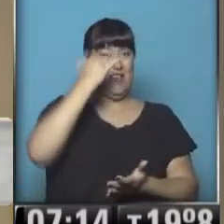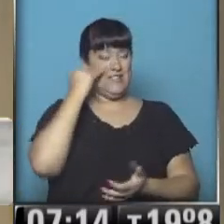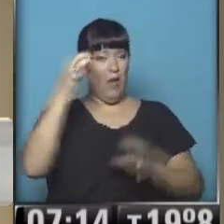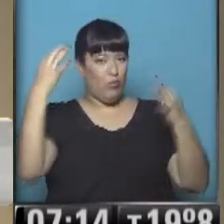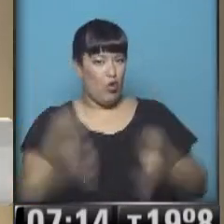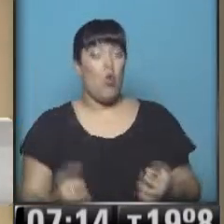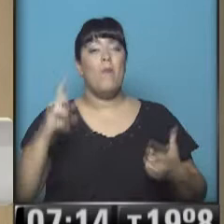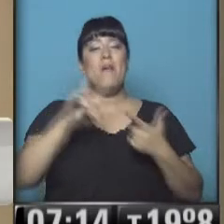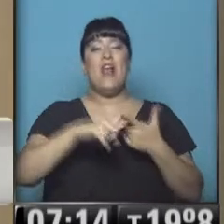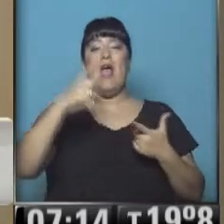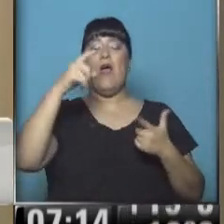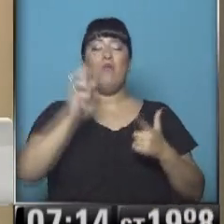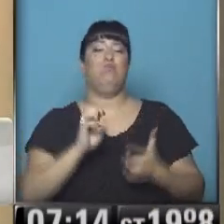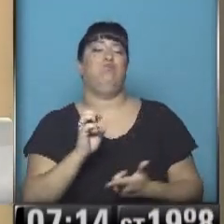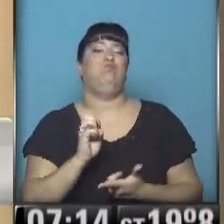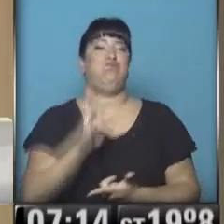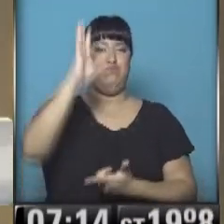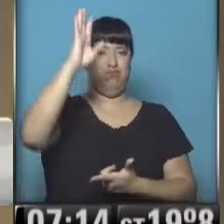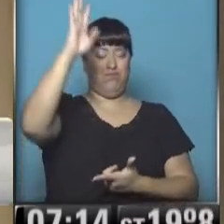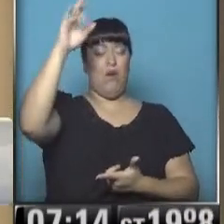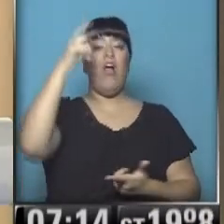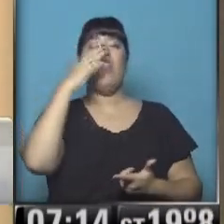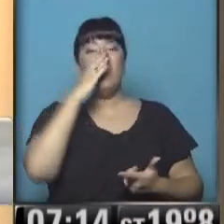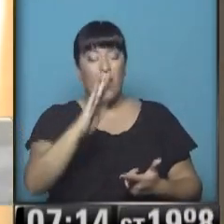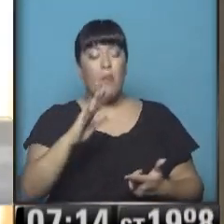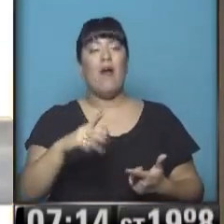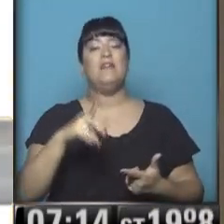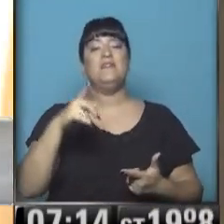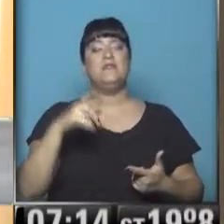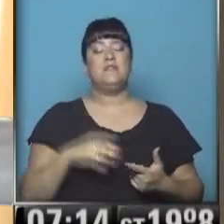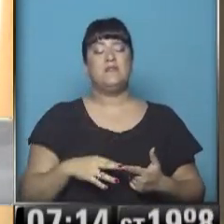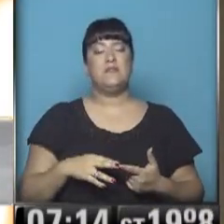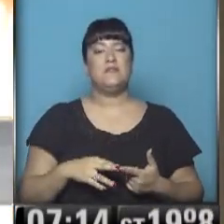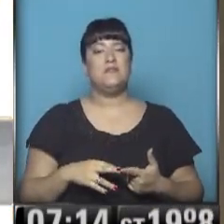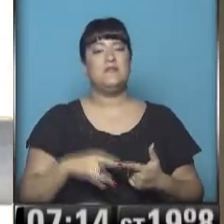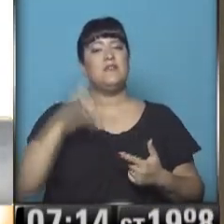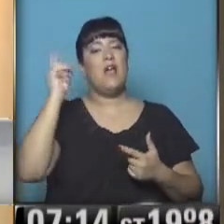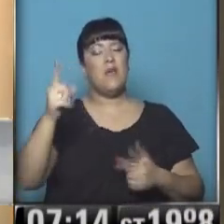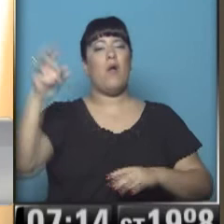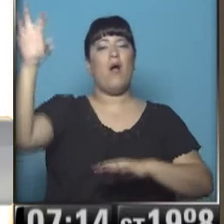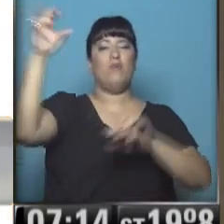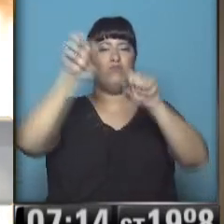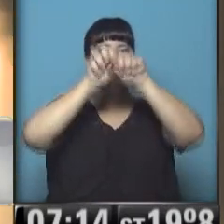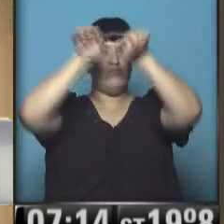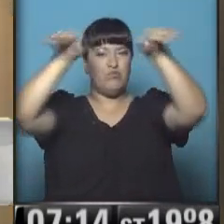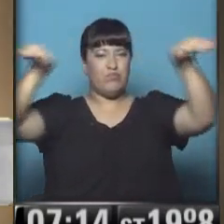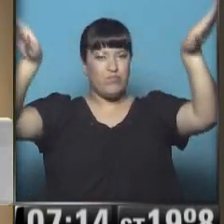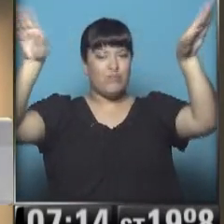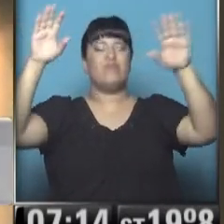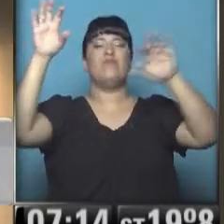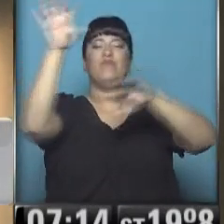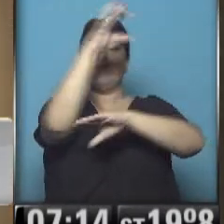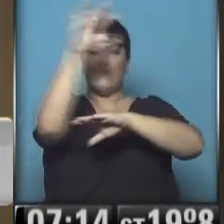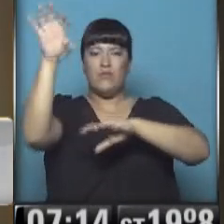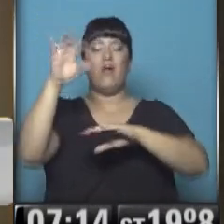desprendió del lanzador, luego cuando se acopló en el principio de órbita con la gente de ARSAT acá en Benavides,